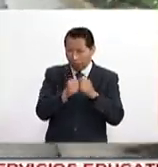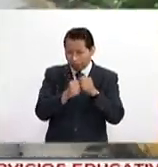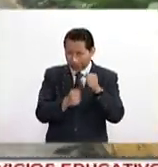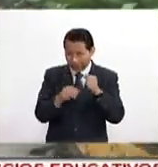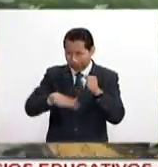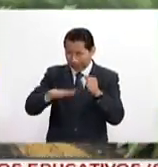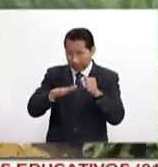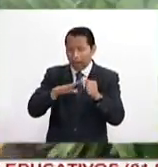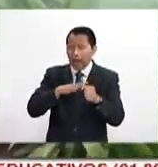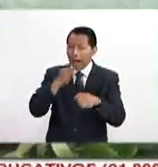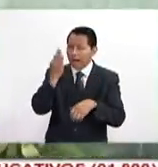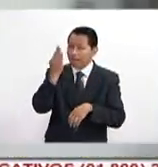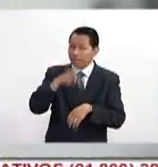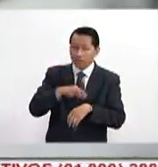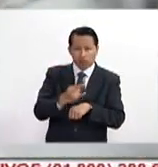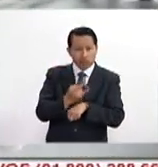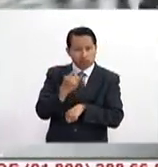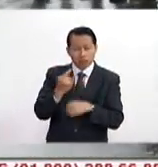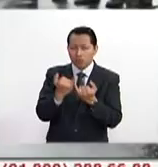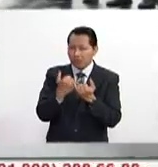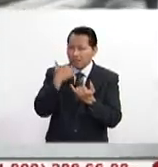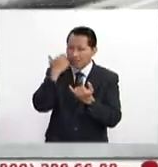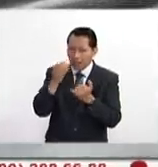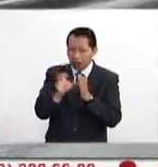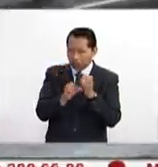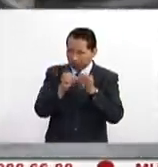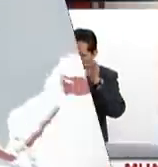la restitución del orden constitucional.